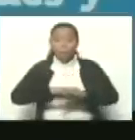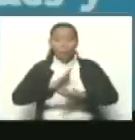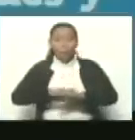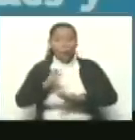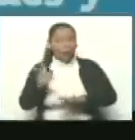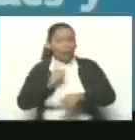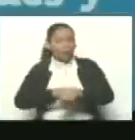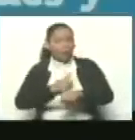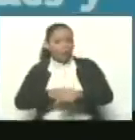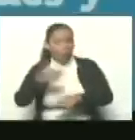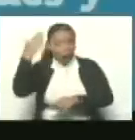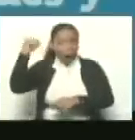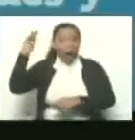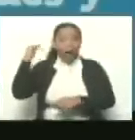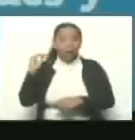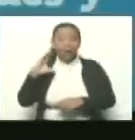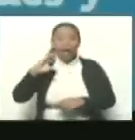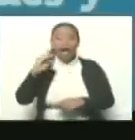Cadivi